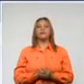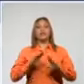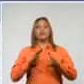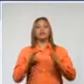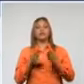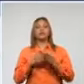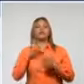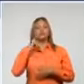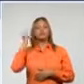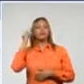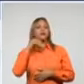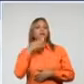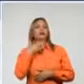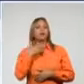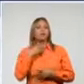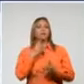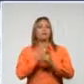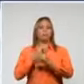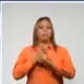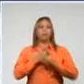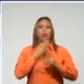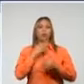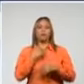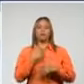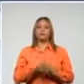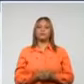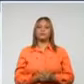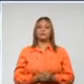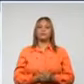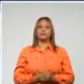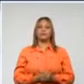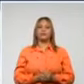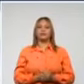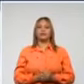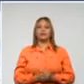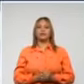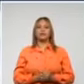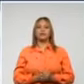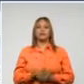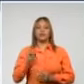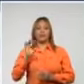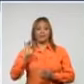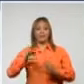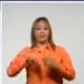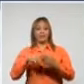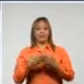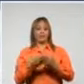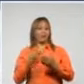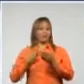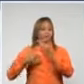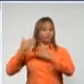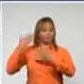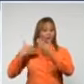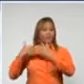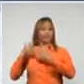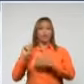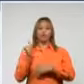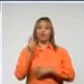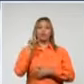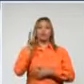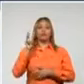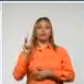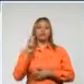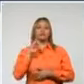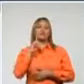los 689 casos de los últimos 15 días, en solo 13 no se había podido